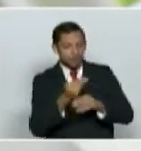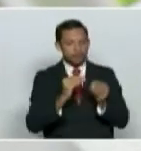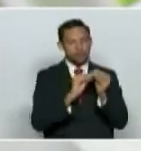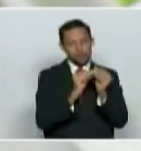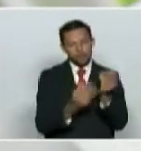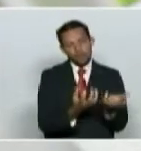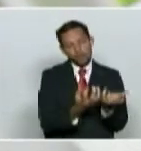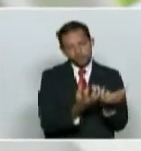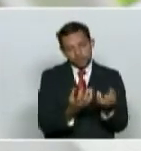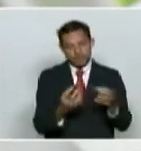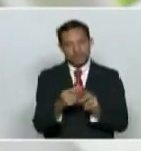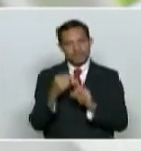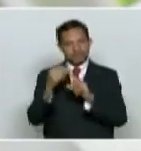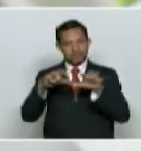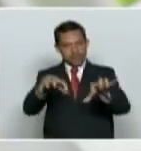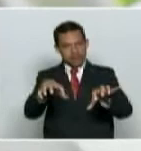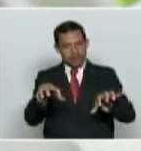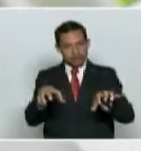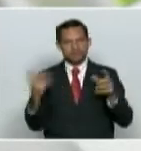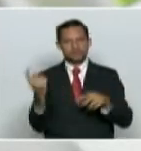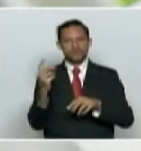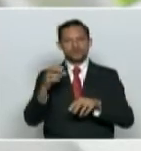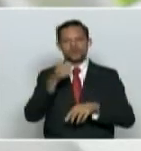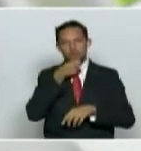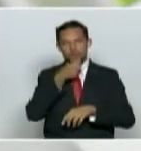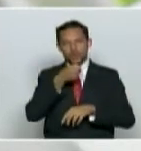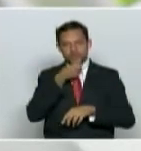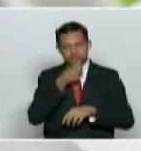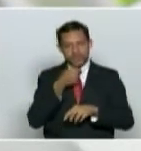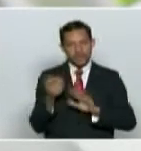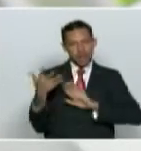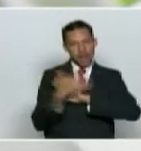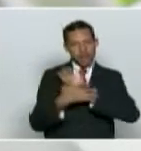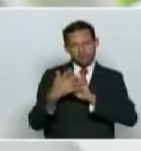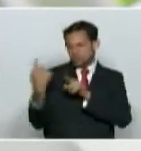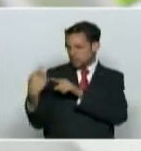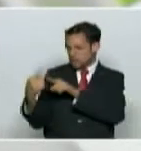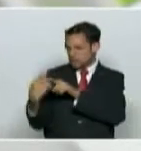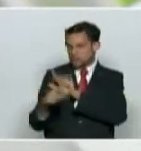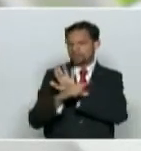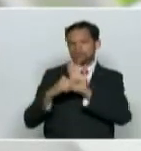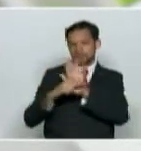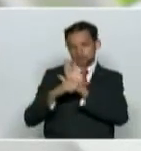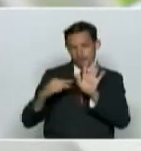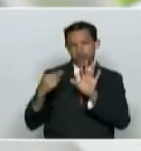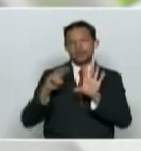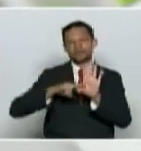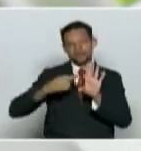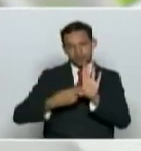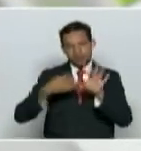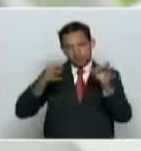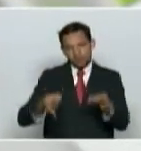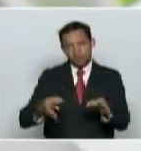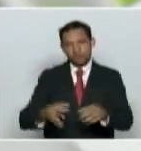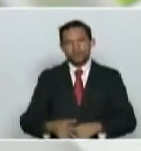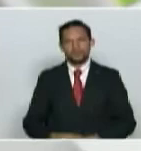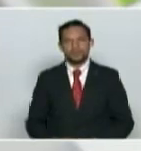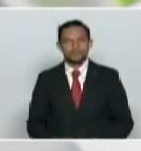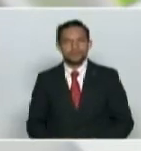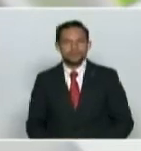transmisiones especiales, los magazines, los noticieros, toda clase de programas incluyen este sistema para ellos.